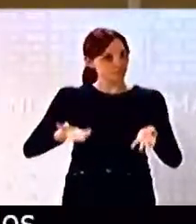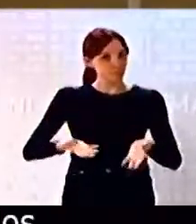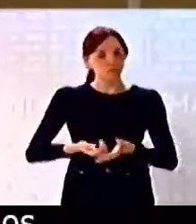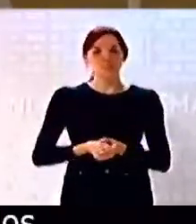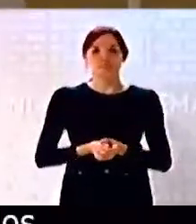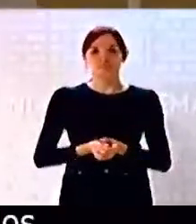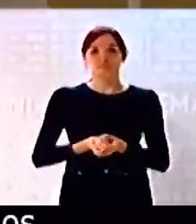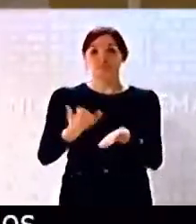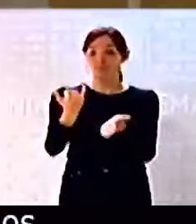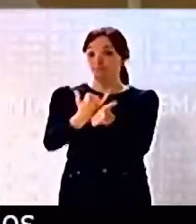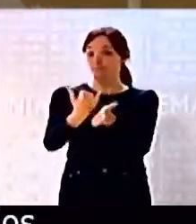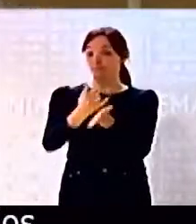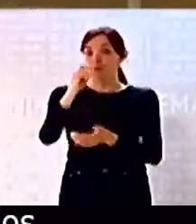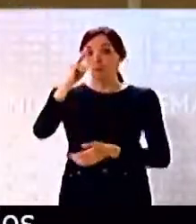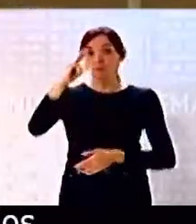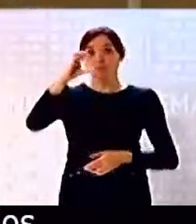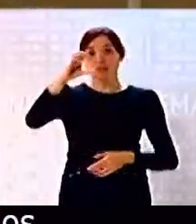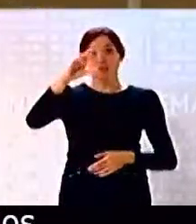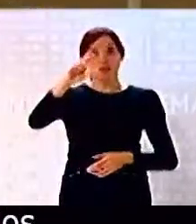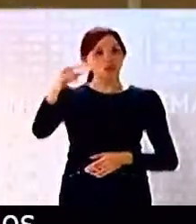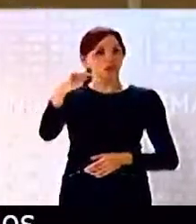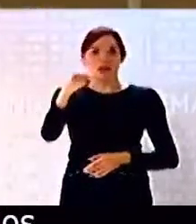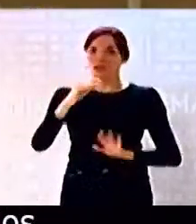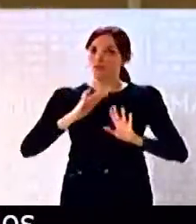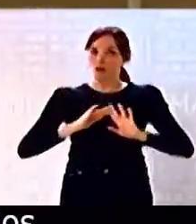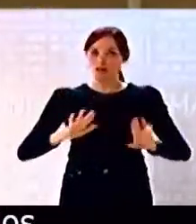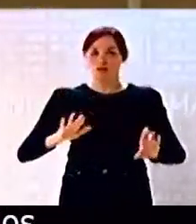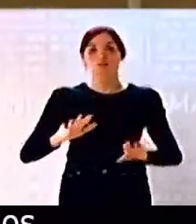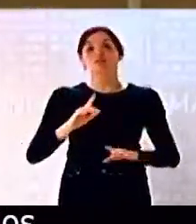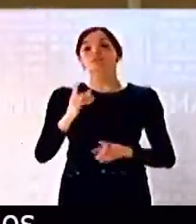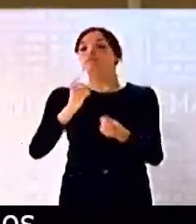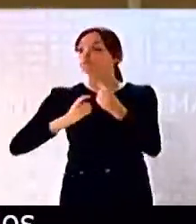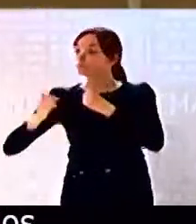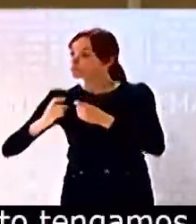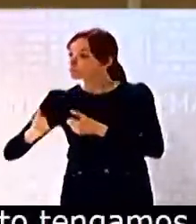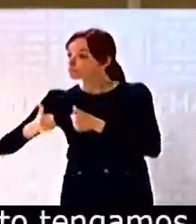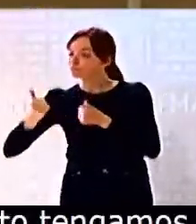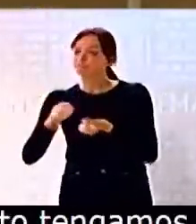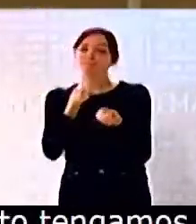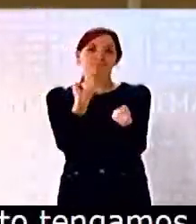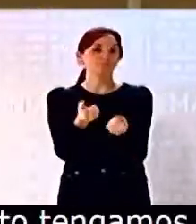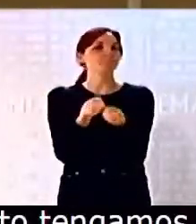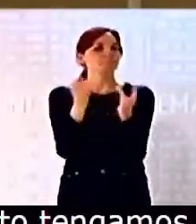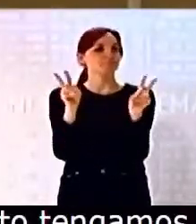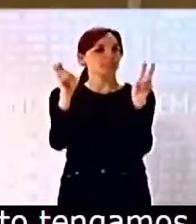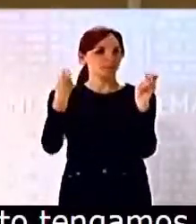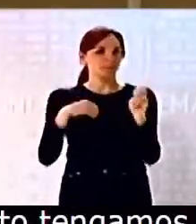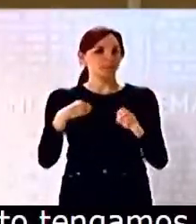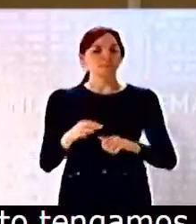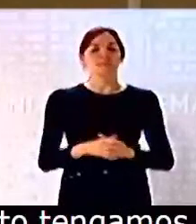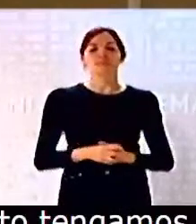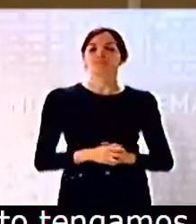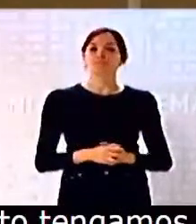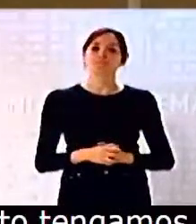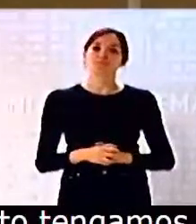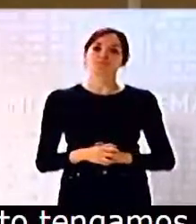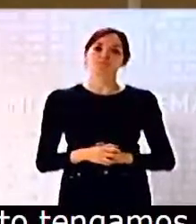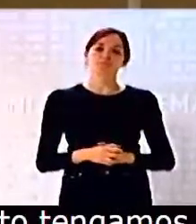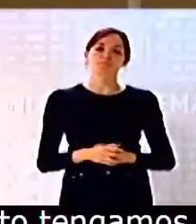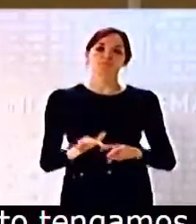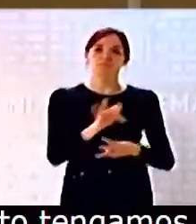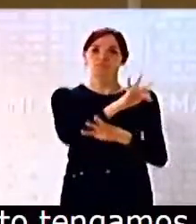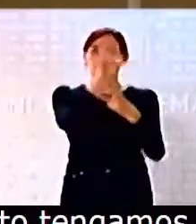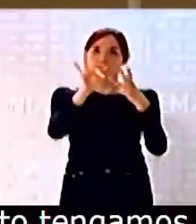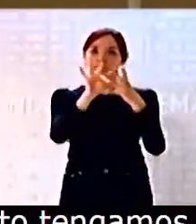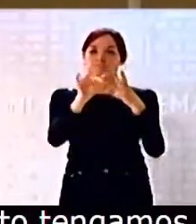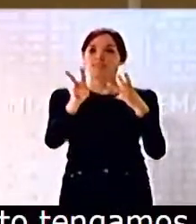PCR son negativas y en cuanto tengamos más datos informaremos con respecto a ese tema. Me hacía otra pregunta